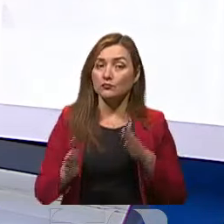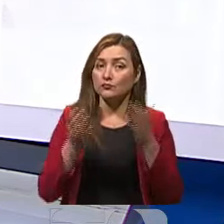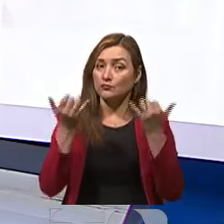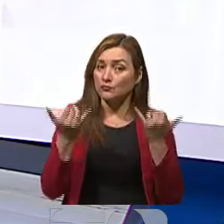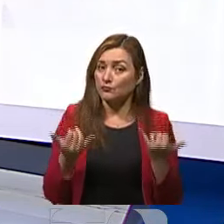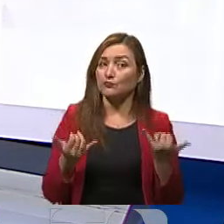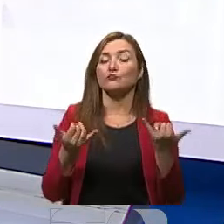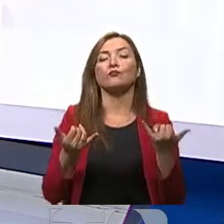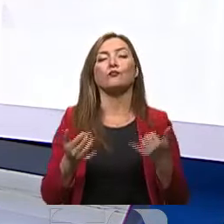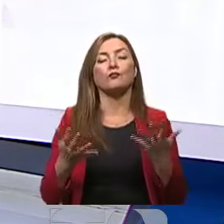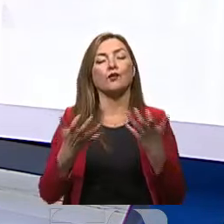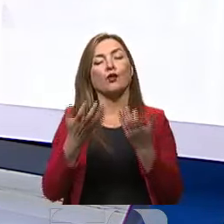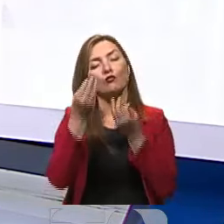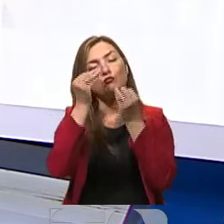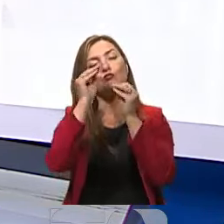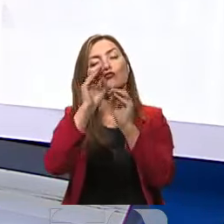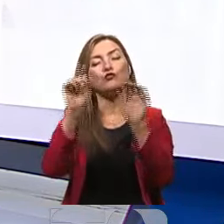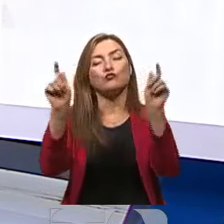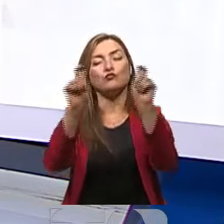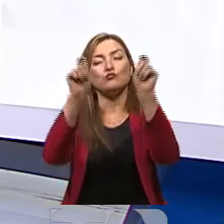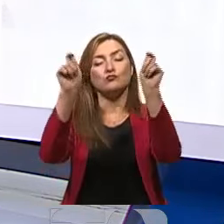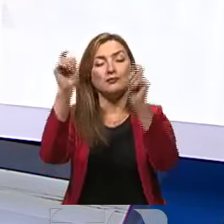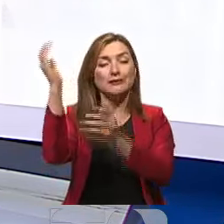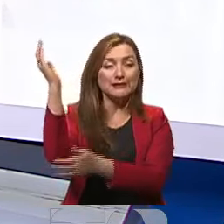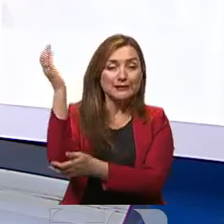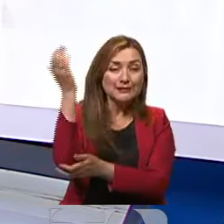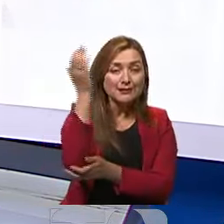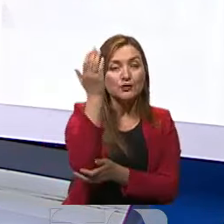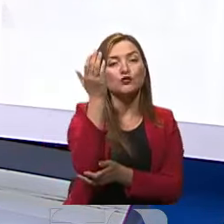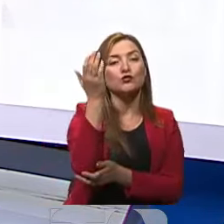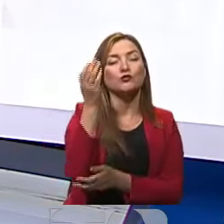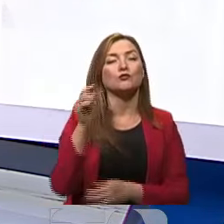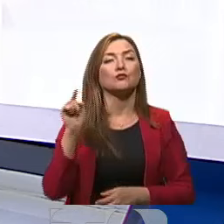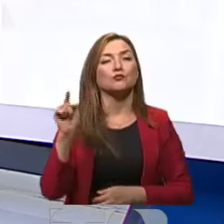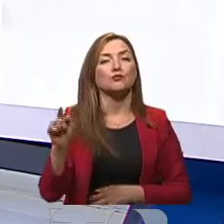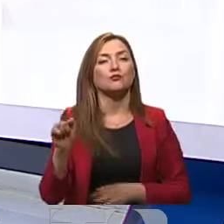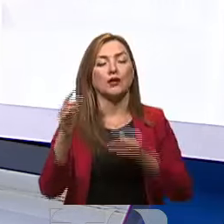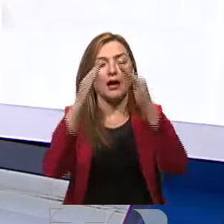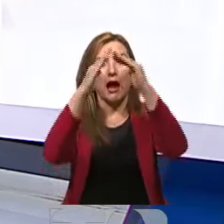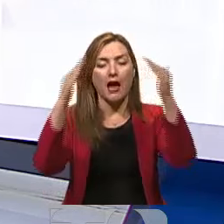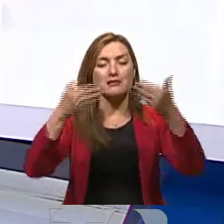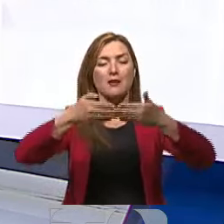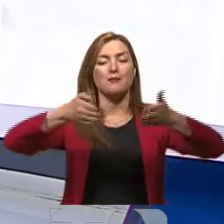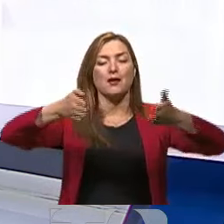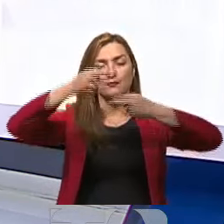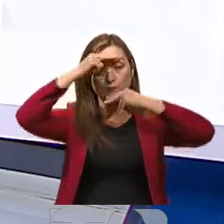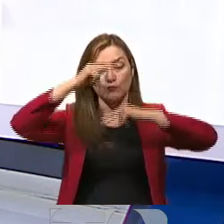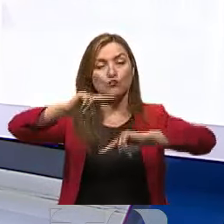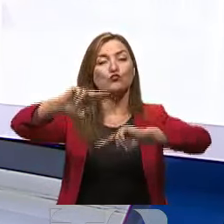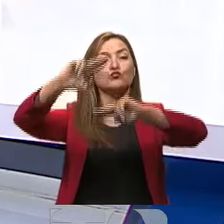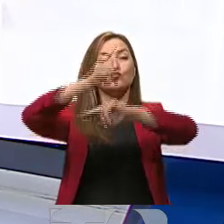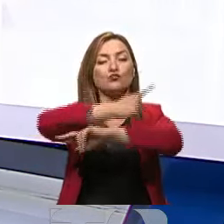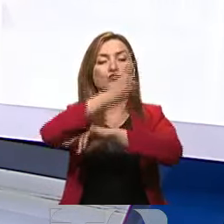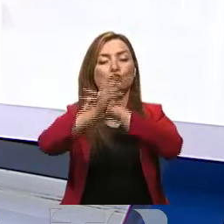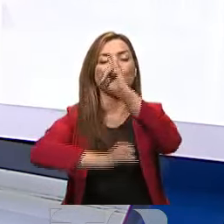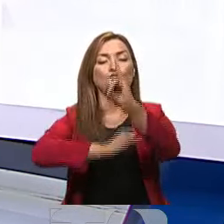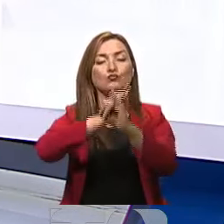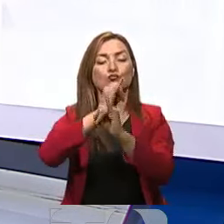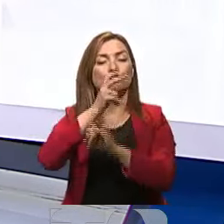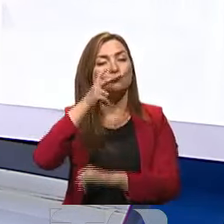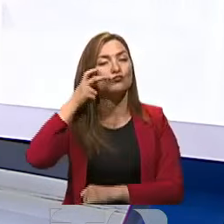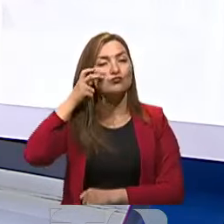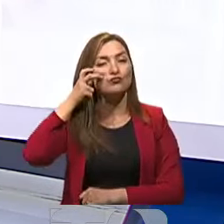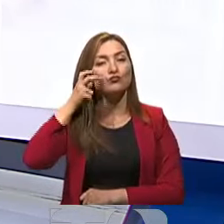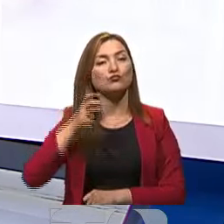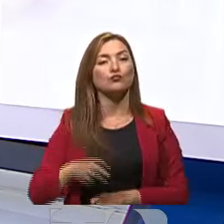propósito de este tema, queremos contarles ahora que la Fundación Reina de Quito lleva a cabo una casa abierta en conmemoración del Día Internacional del